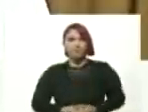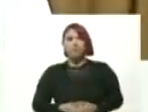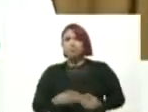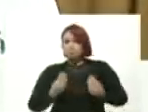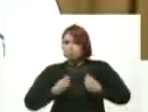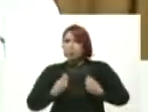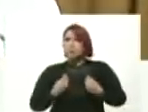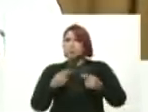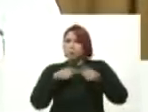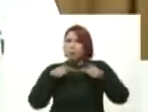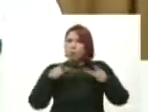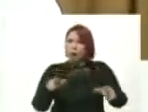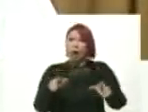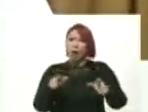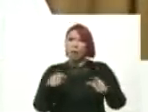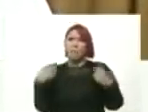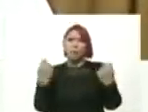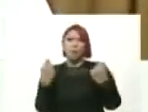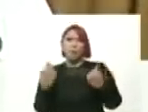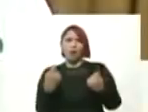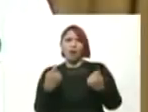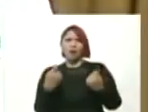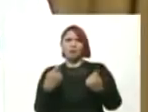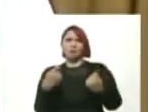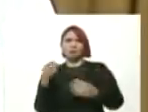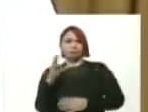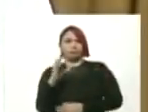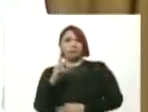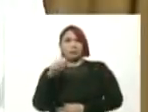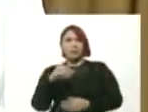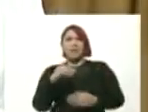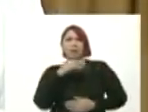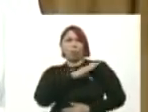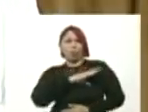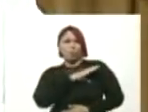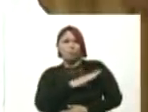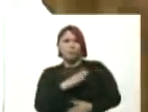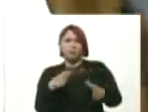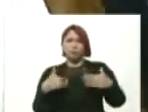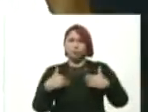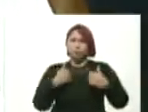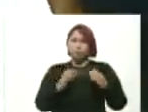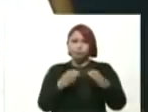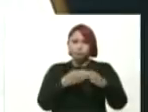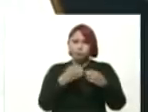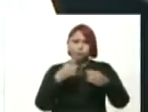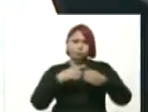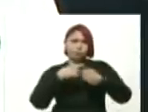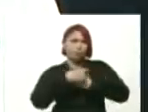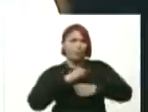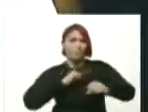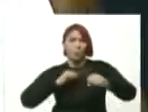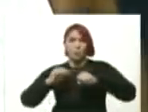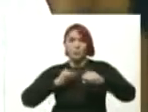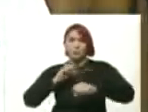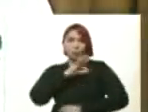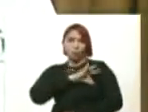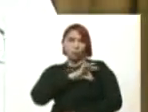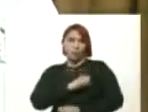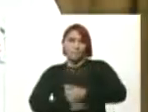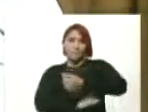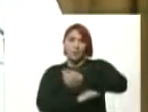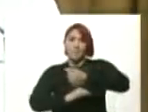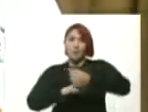populares además vienen postulado por los comités de salud por los todos los movimientos sociales de base de allí del